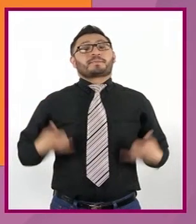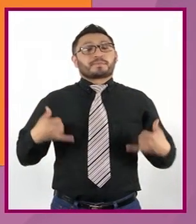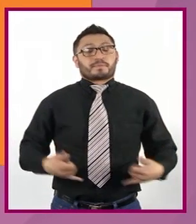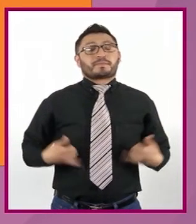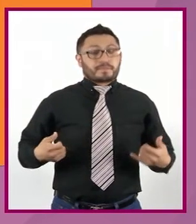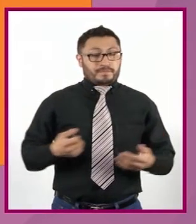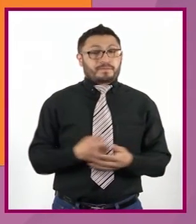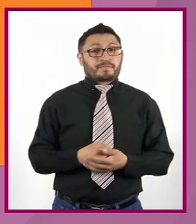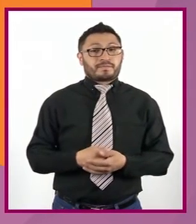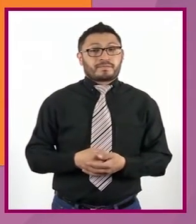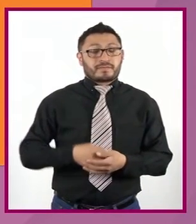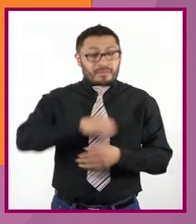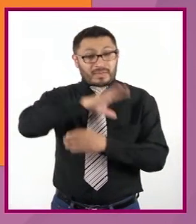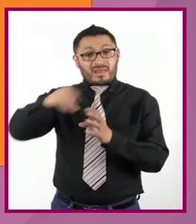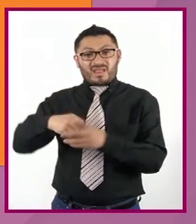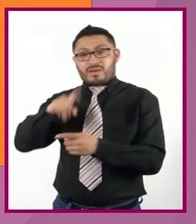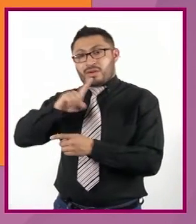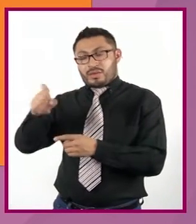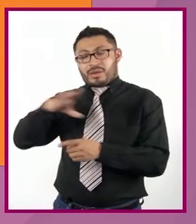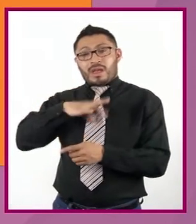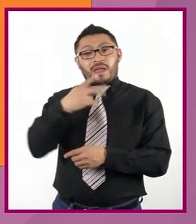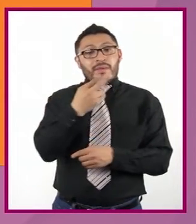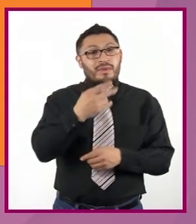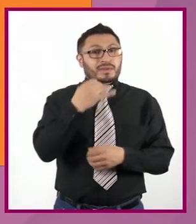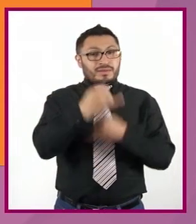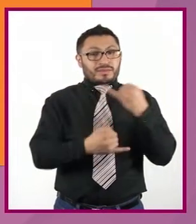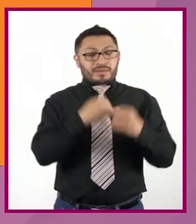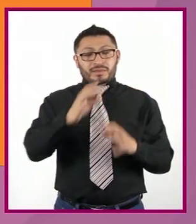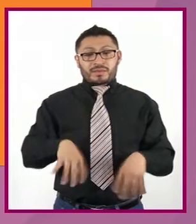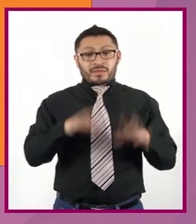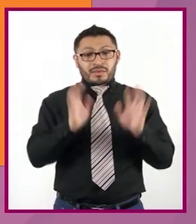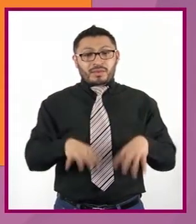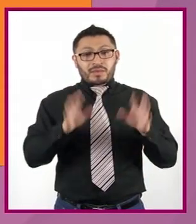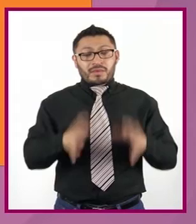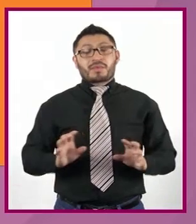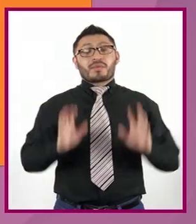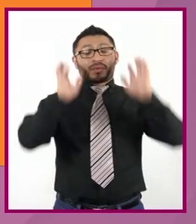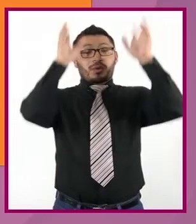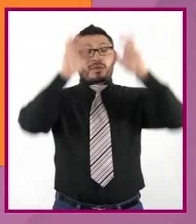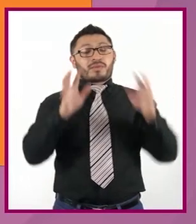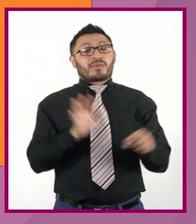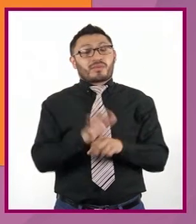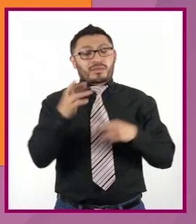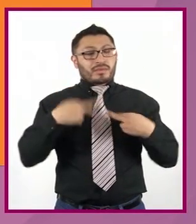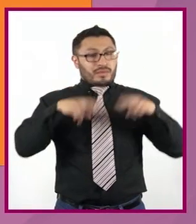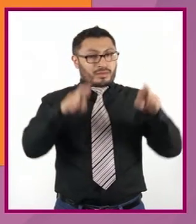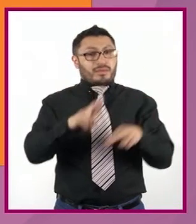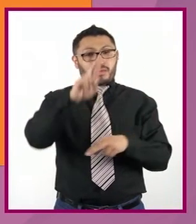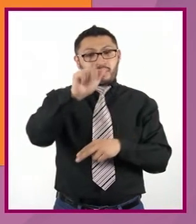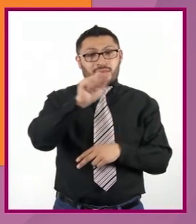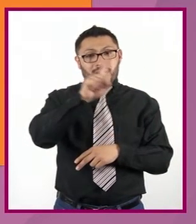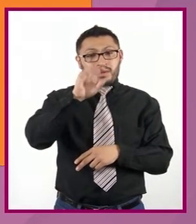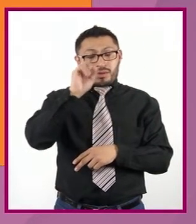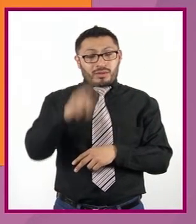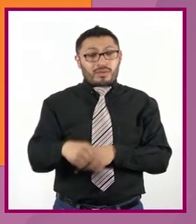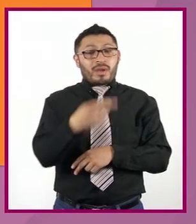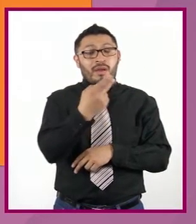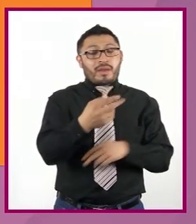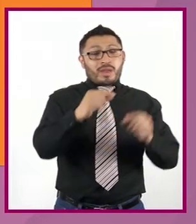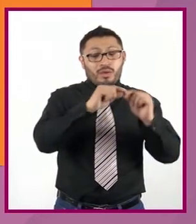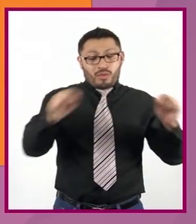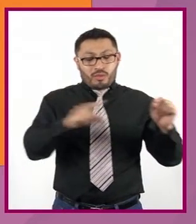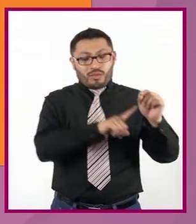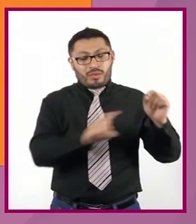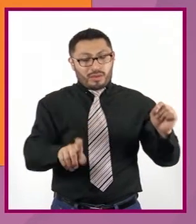100 estudiantes que se encuestaron juegan básquetbol, lo que se representa con la razón 25 sobre